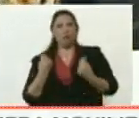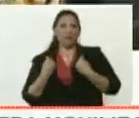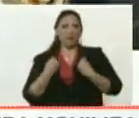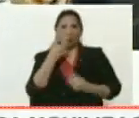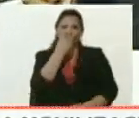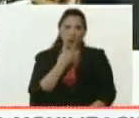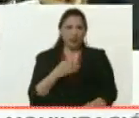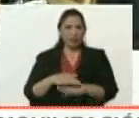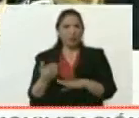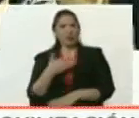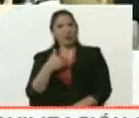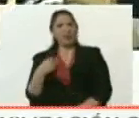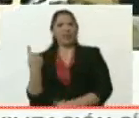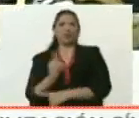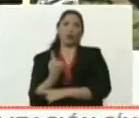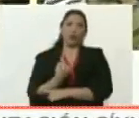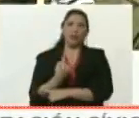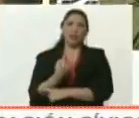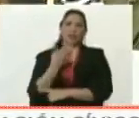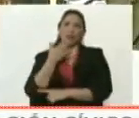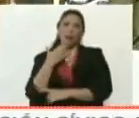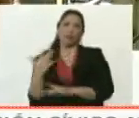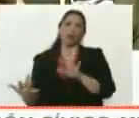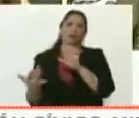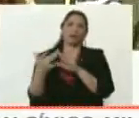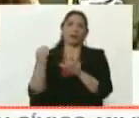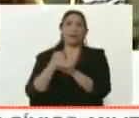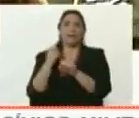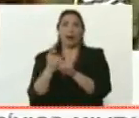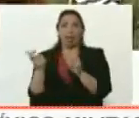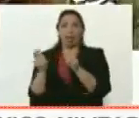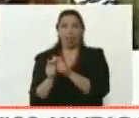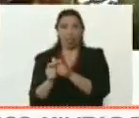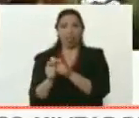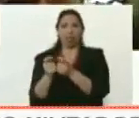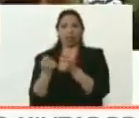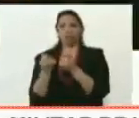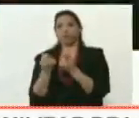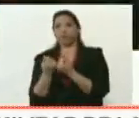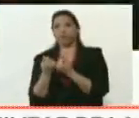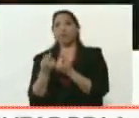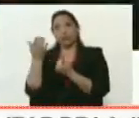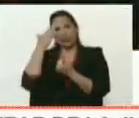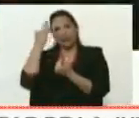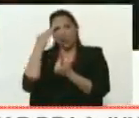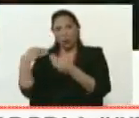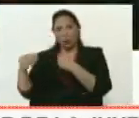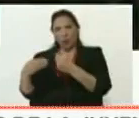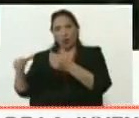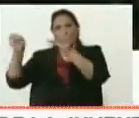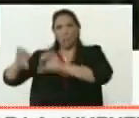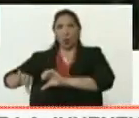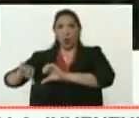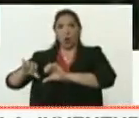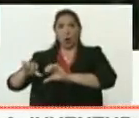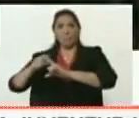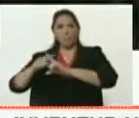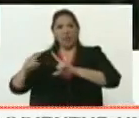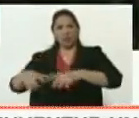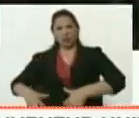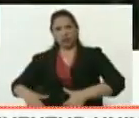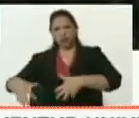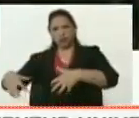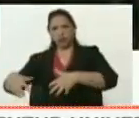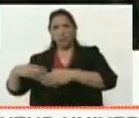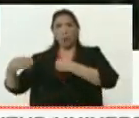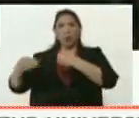porque tienen solamente acceso a trabajos precarios, sabemos que es un modelo fracasado. El capitalismo es un